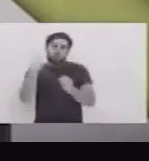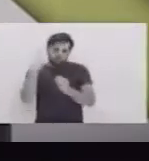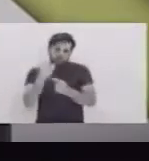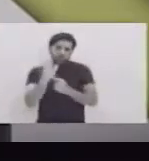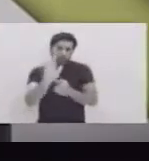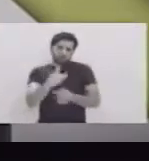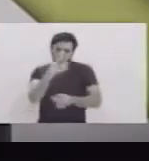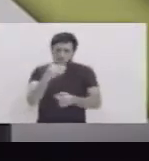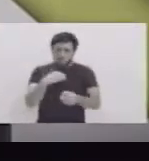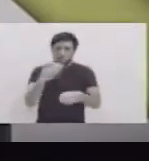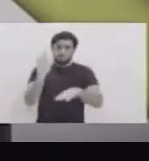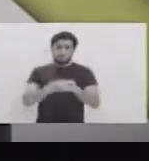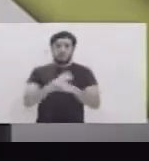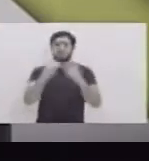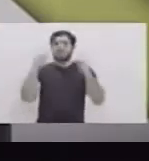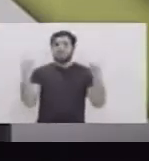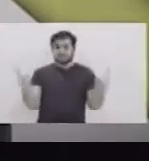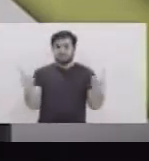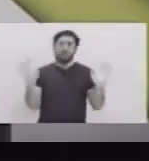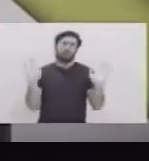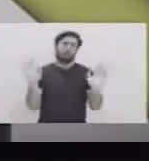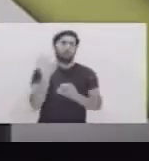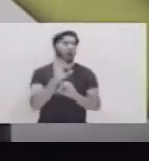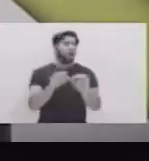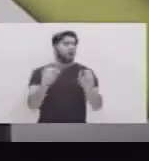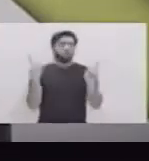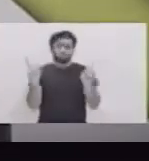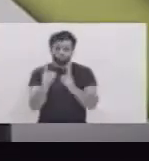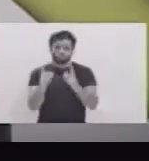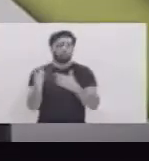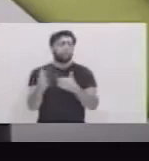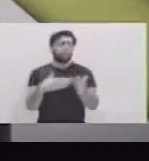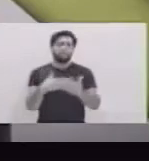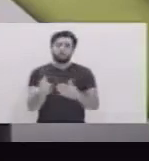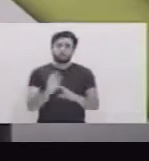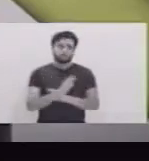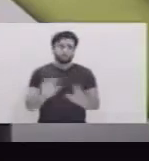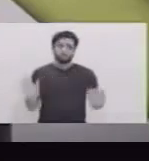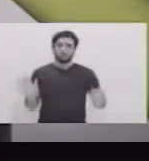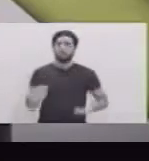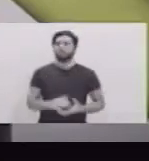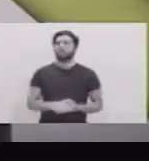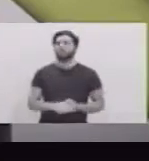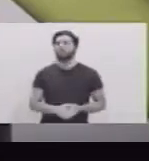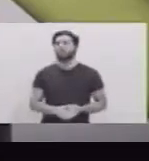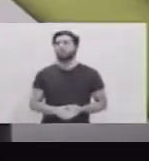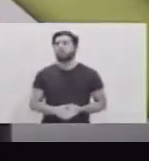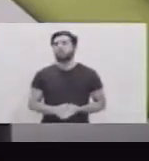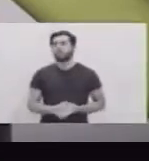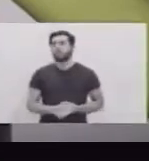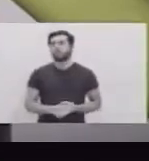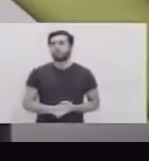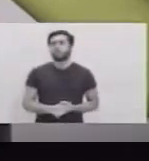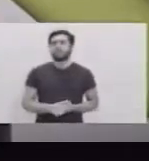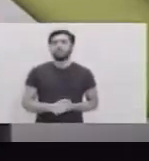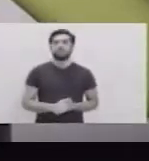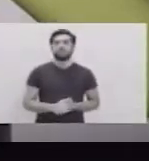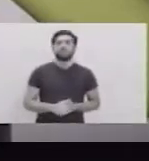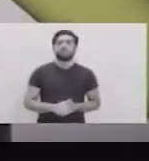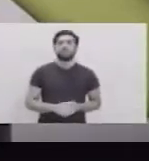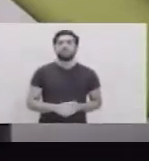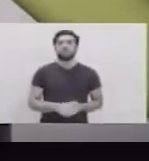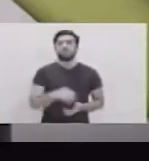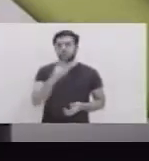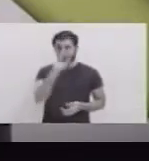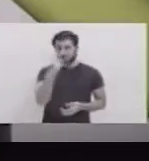de 14 por 14. Vamos a buscar nuestra mitad para poder trazar una